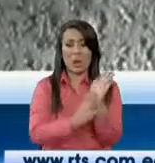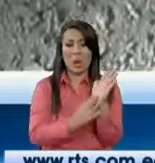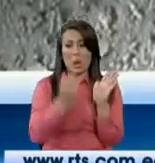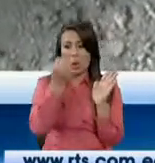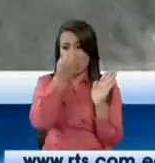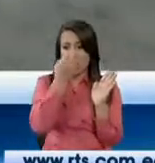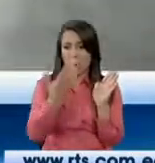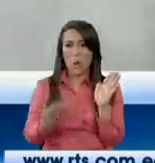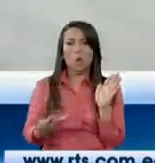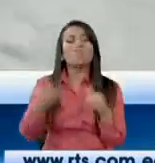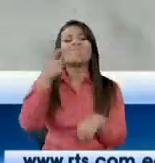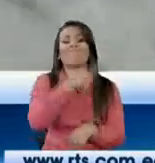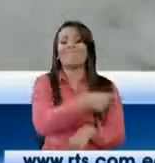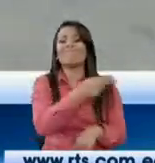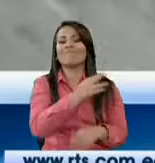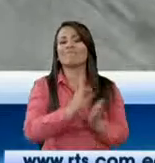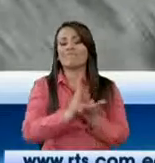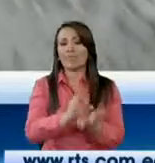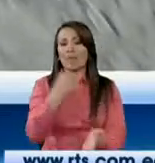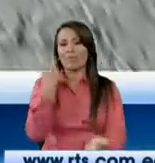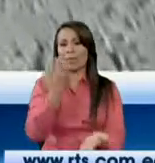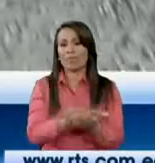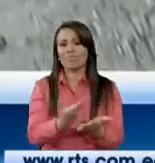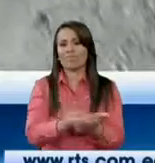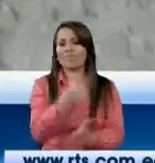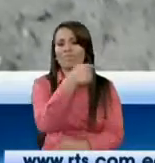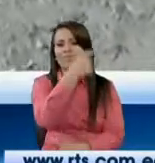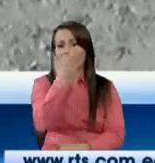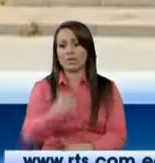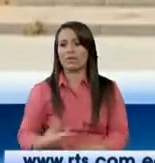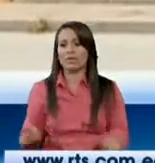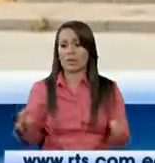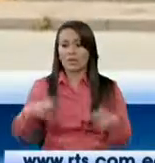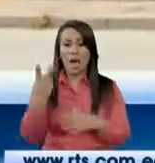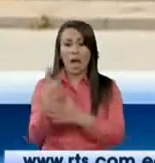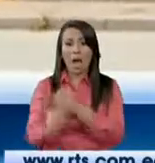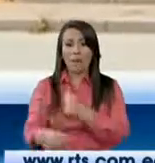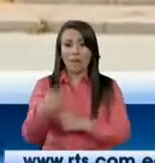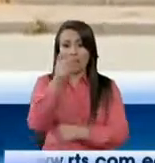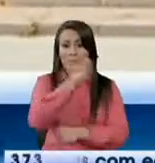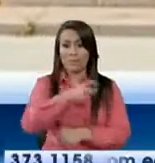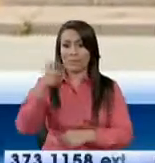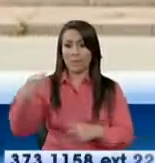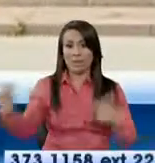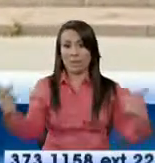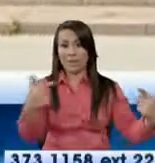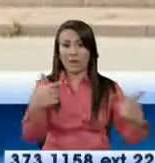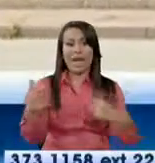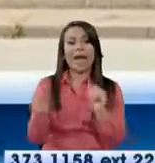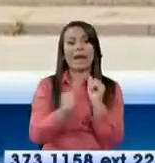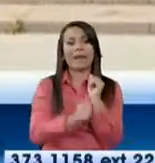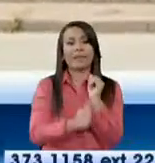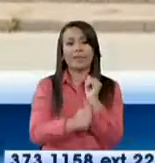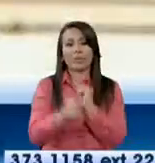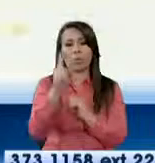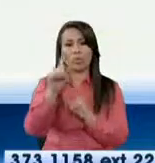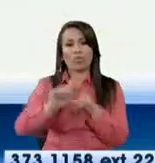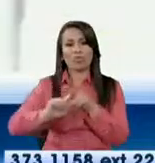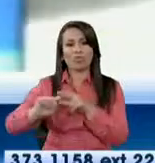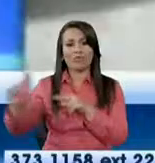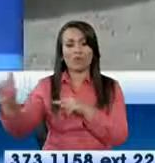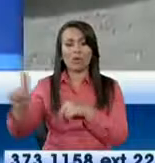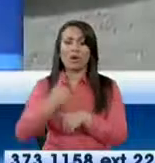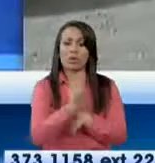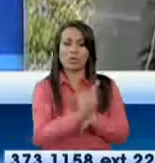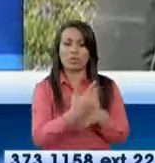investigaciones, dos personas están involucradas en este hecho de sangre. Son hermanos, estos dos ciudadanos. Uno de ellos se dio a la fuga luego del